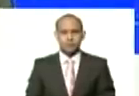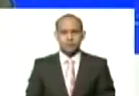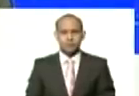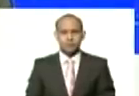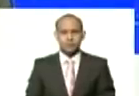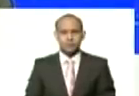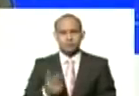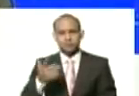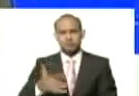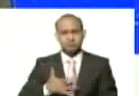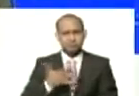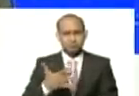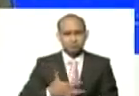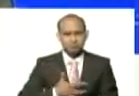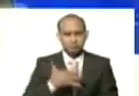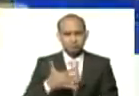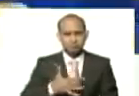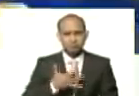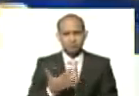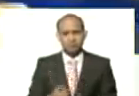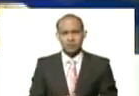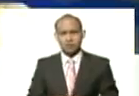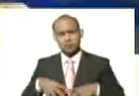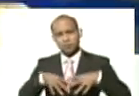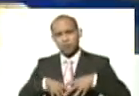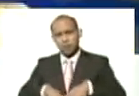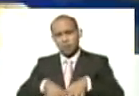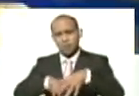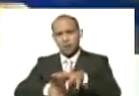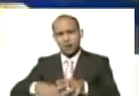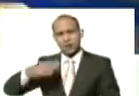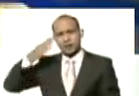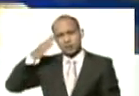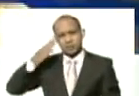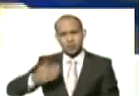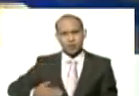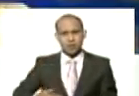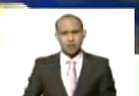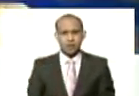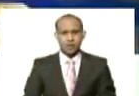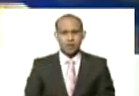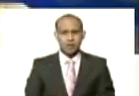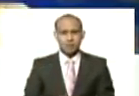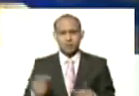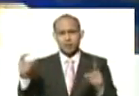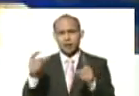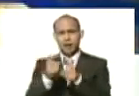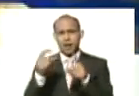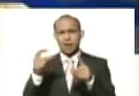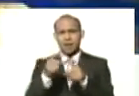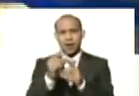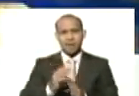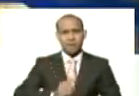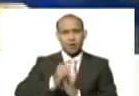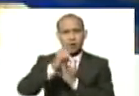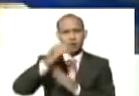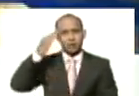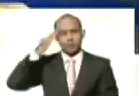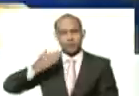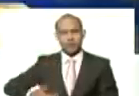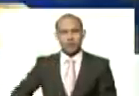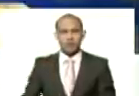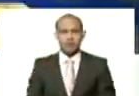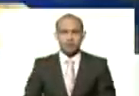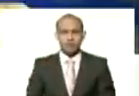He sentido en las marchas militares, en las palabras de los líderes militares,